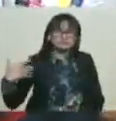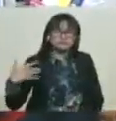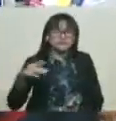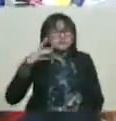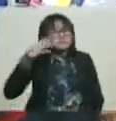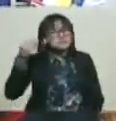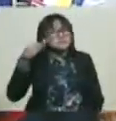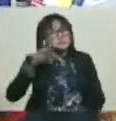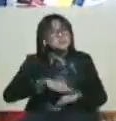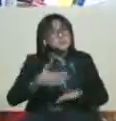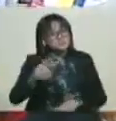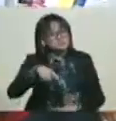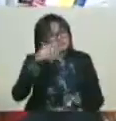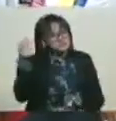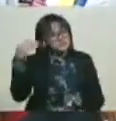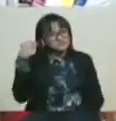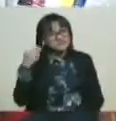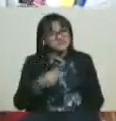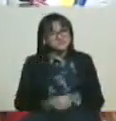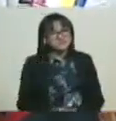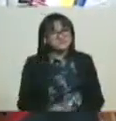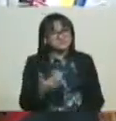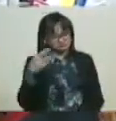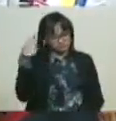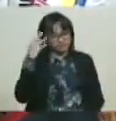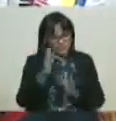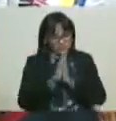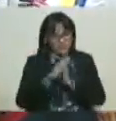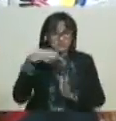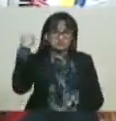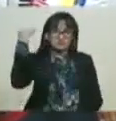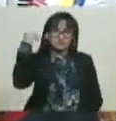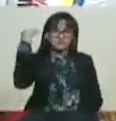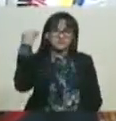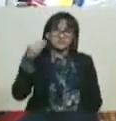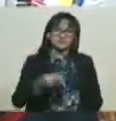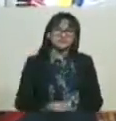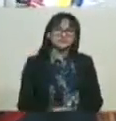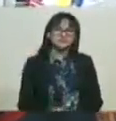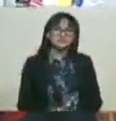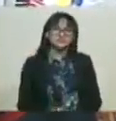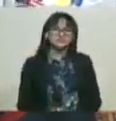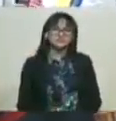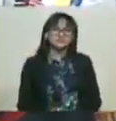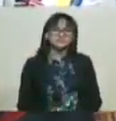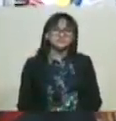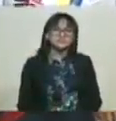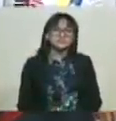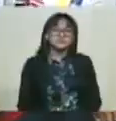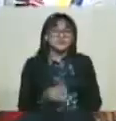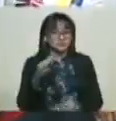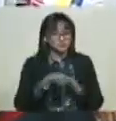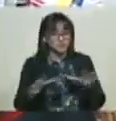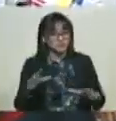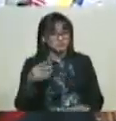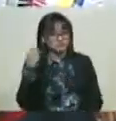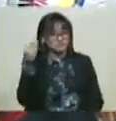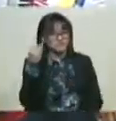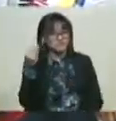creen ustedes vamos a reflexionar aquí es por casualidad